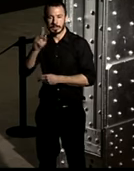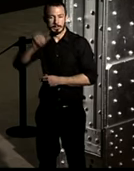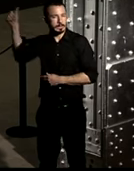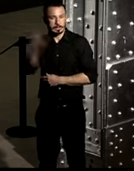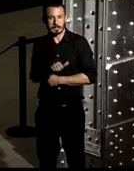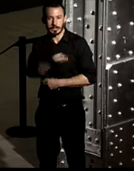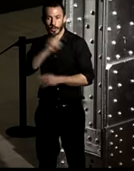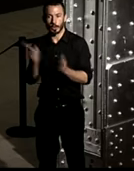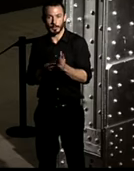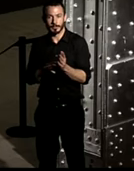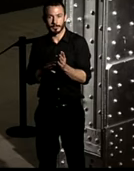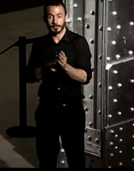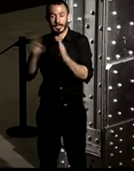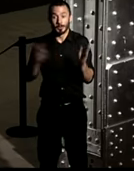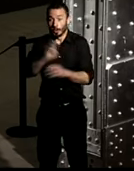Entonces empezaron los problemas.